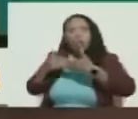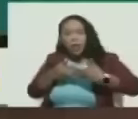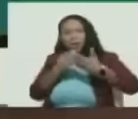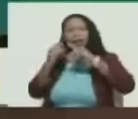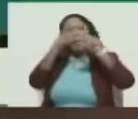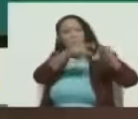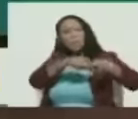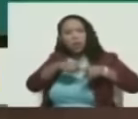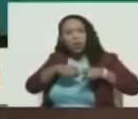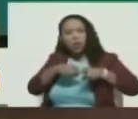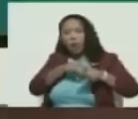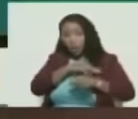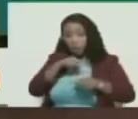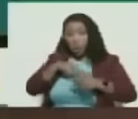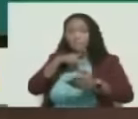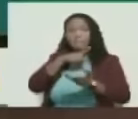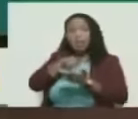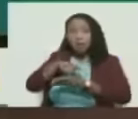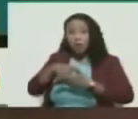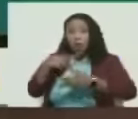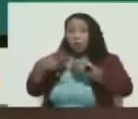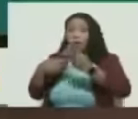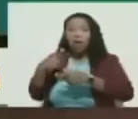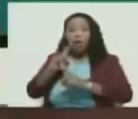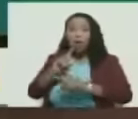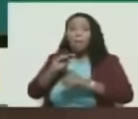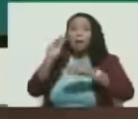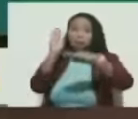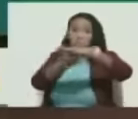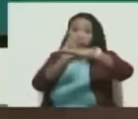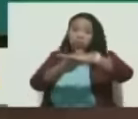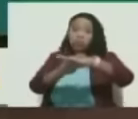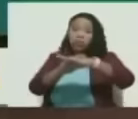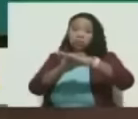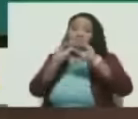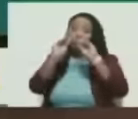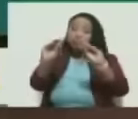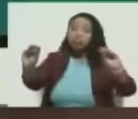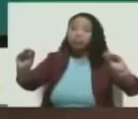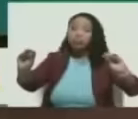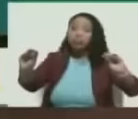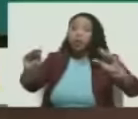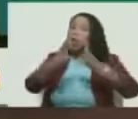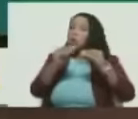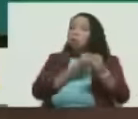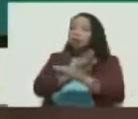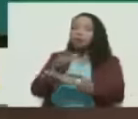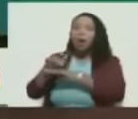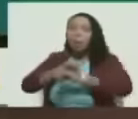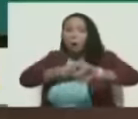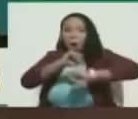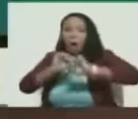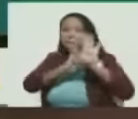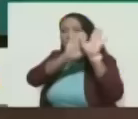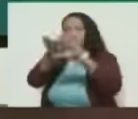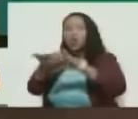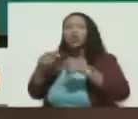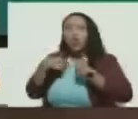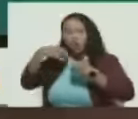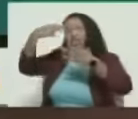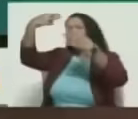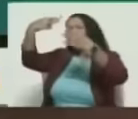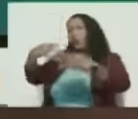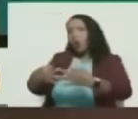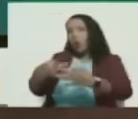están involucrados en el día a día con la política, pero cuando la patria los llama, todos se van a mover. Así que yo estoy seguro